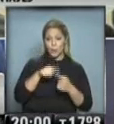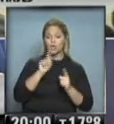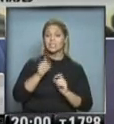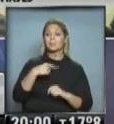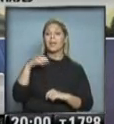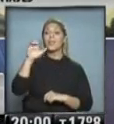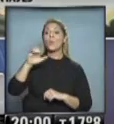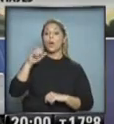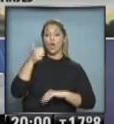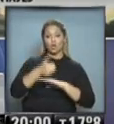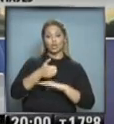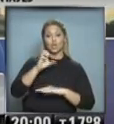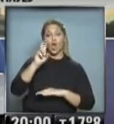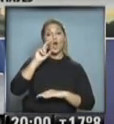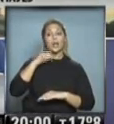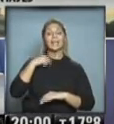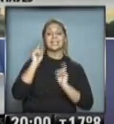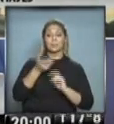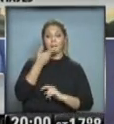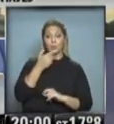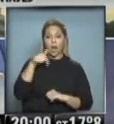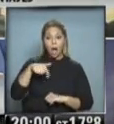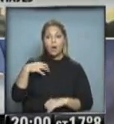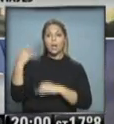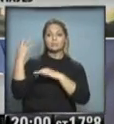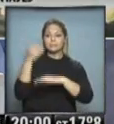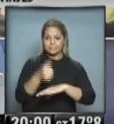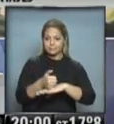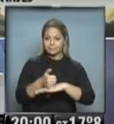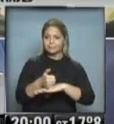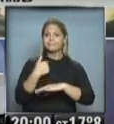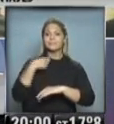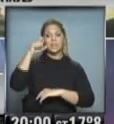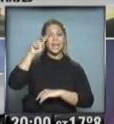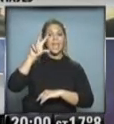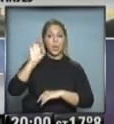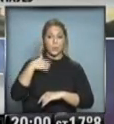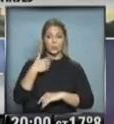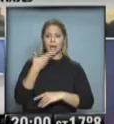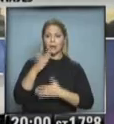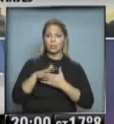Correa. Ahora el turno del presidente Evo Morales. Esto está diciendo para el mundo en Cochabamba.